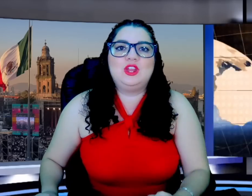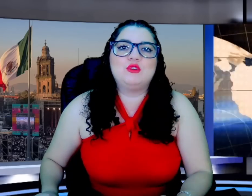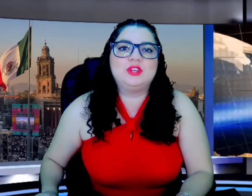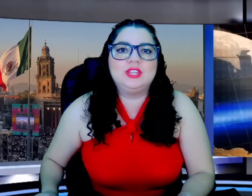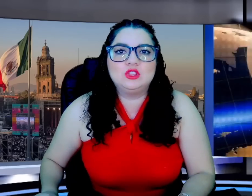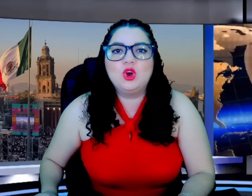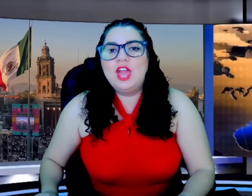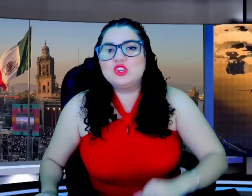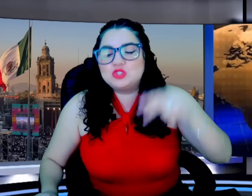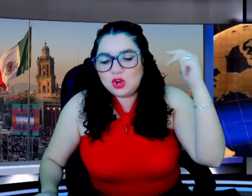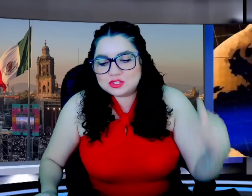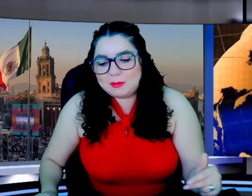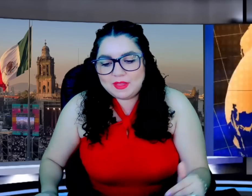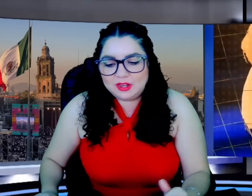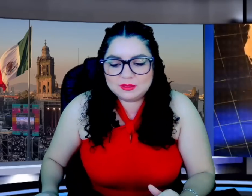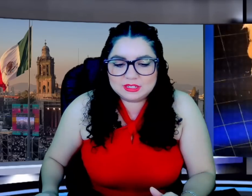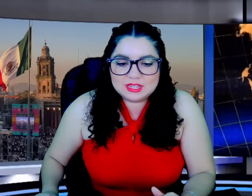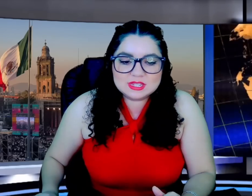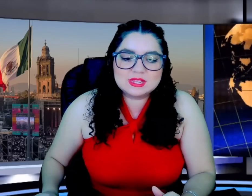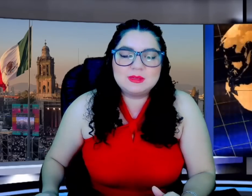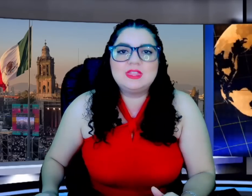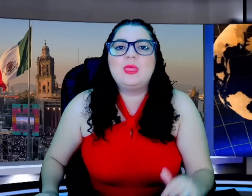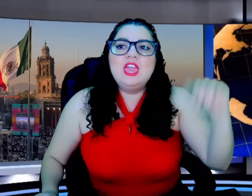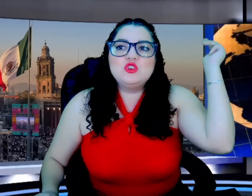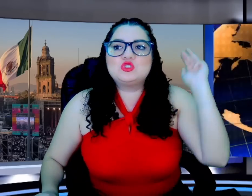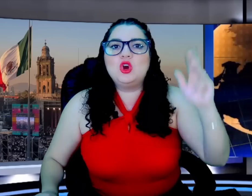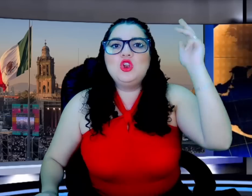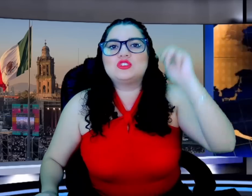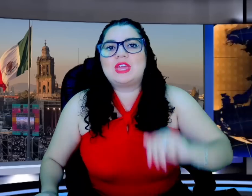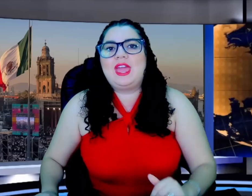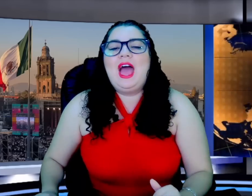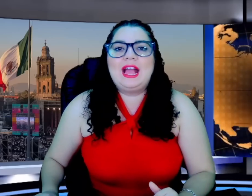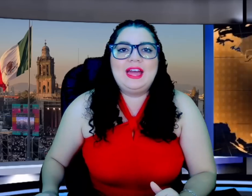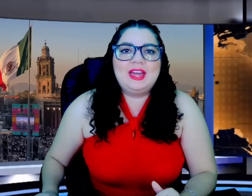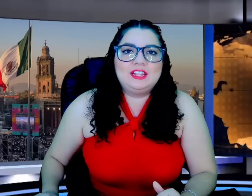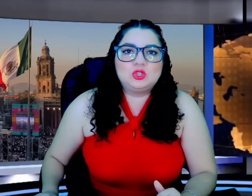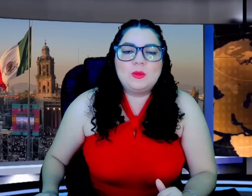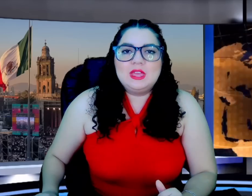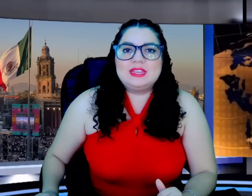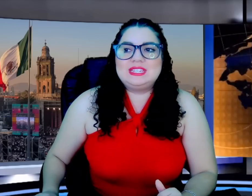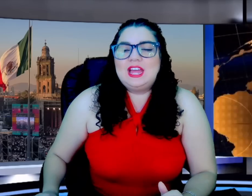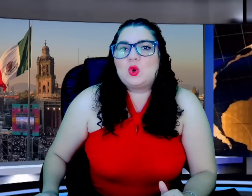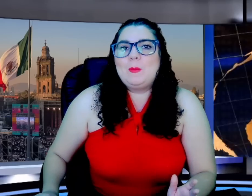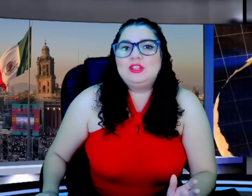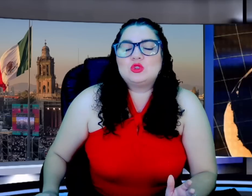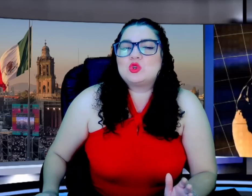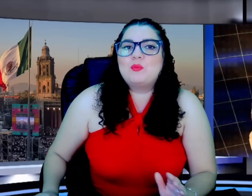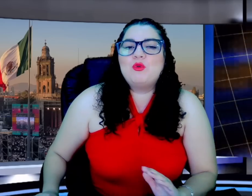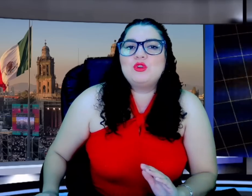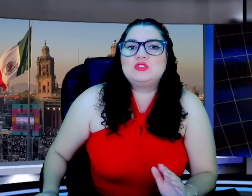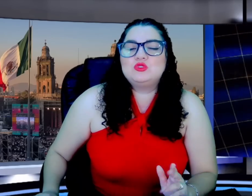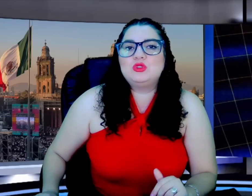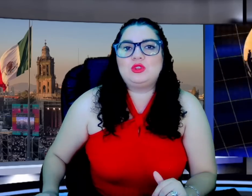que siguen ofendiendo, ellos son los que mandan advertencias de vida, ellos son los que a cada rato, sin argumentos,